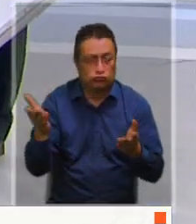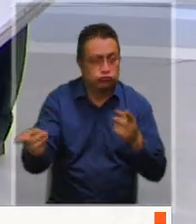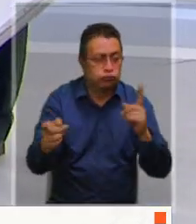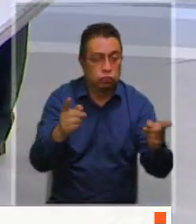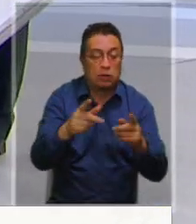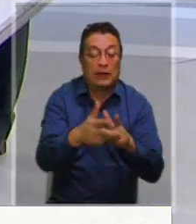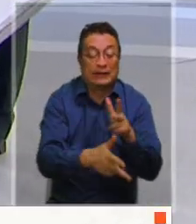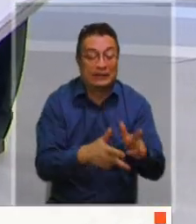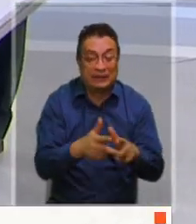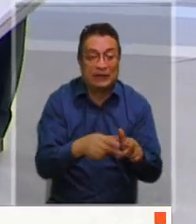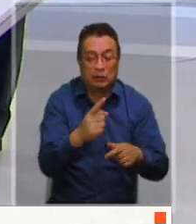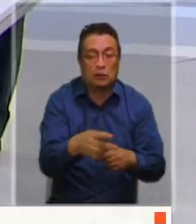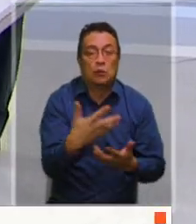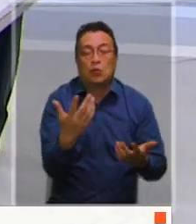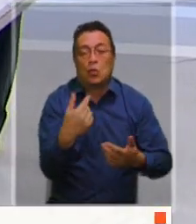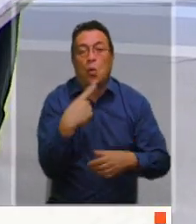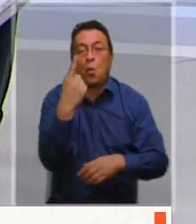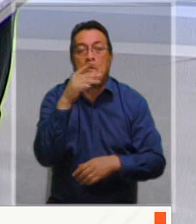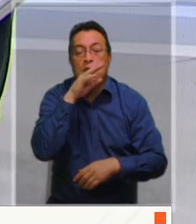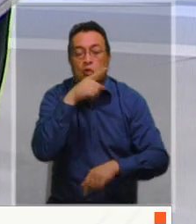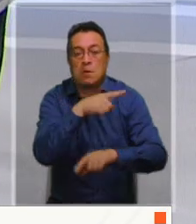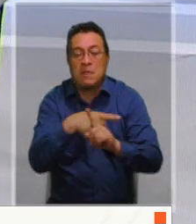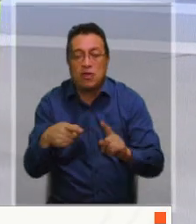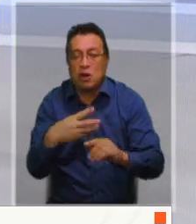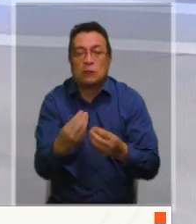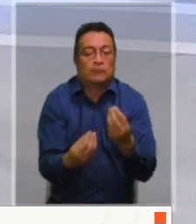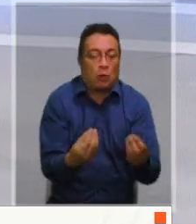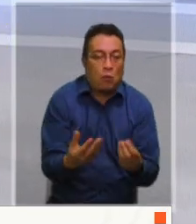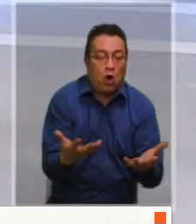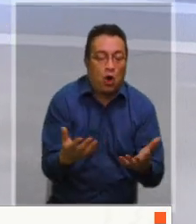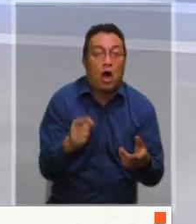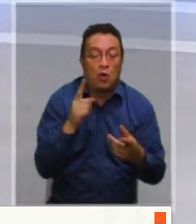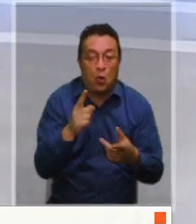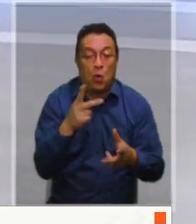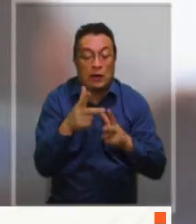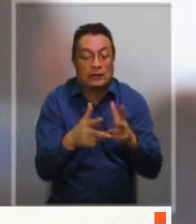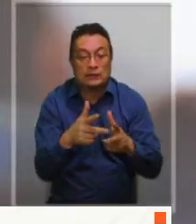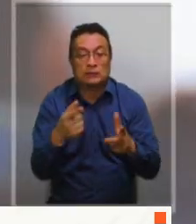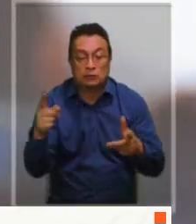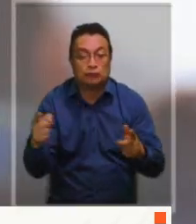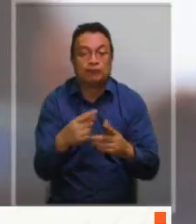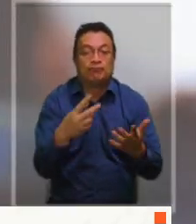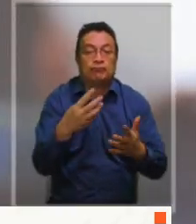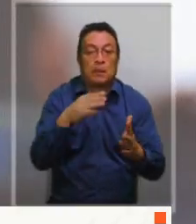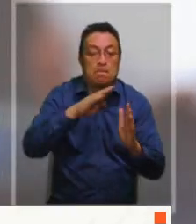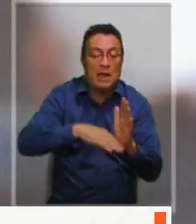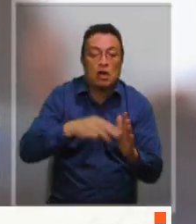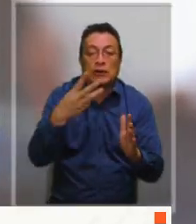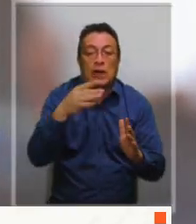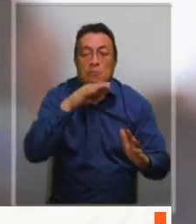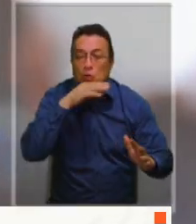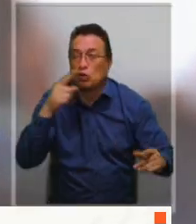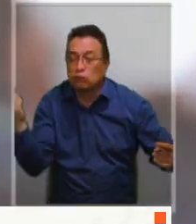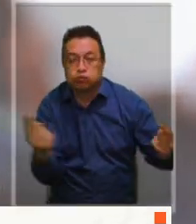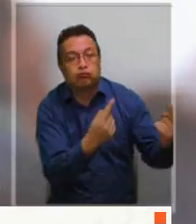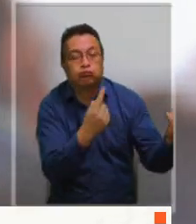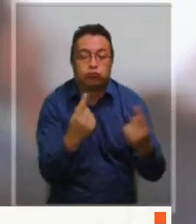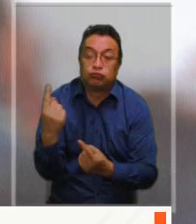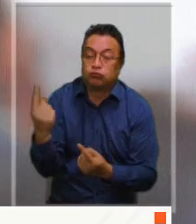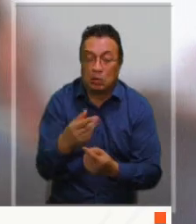un tren cada 100 segundos. No podemos mejorar eso. En la red completa tenemos un tren como cada 3 minutos, menos que eso, y por tanto tenemos un